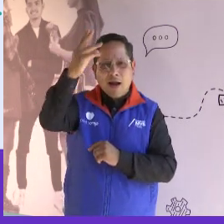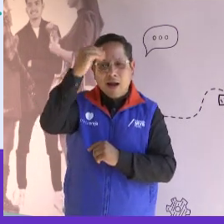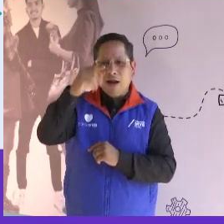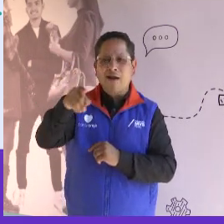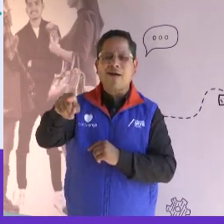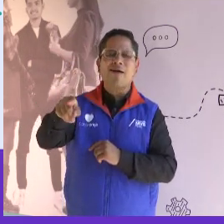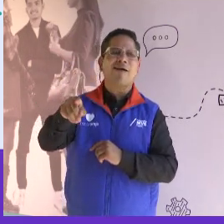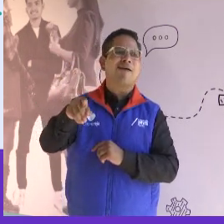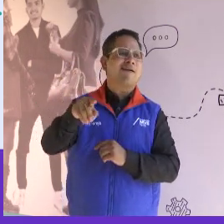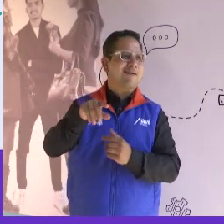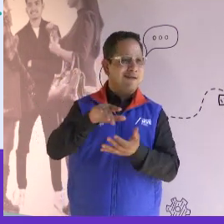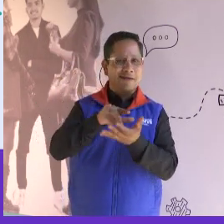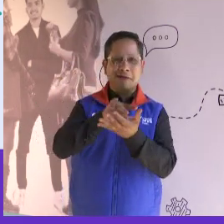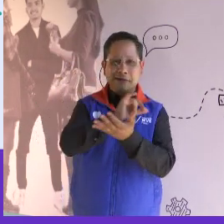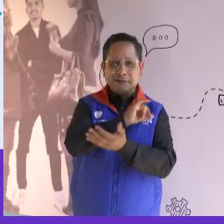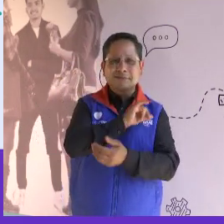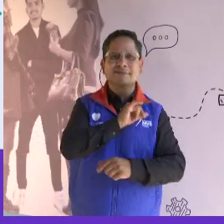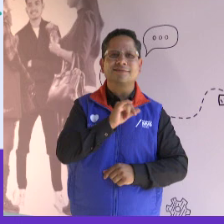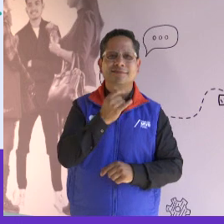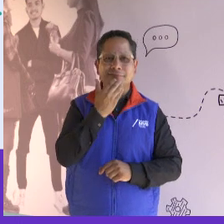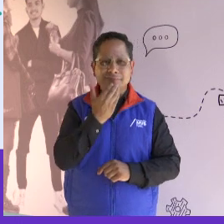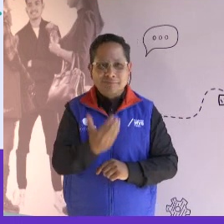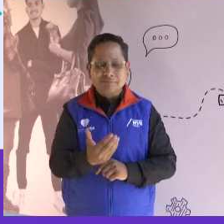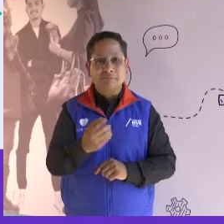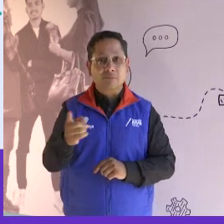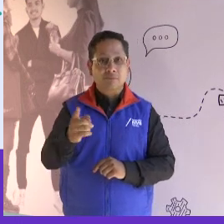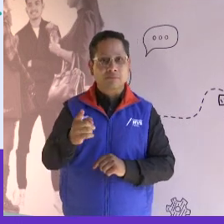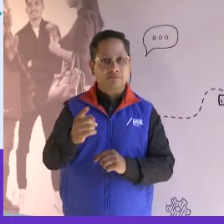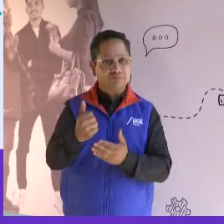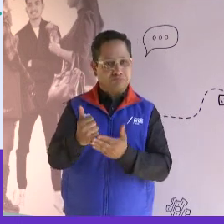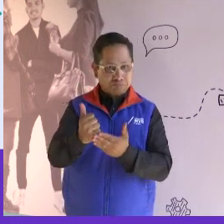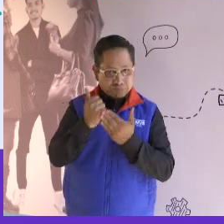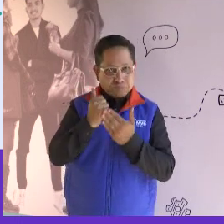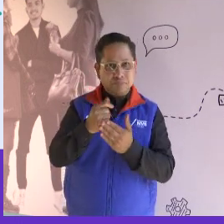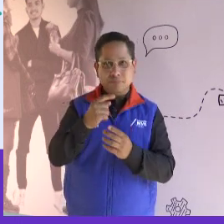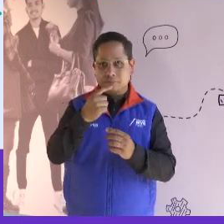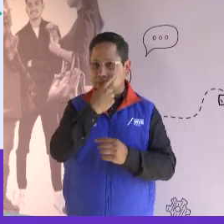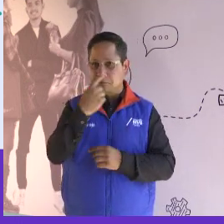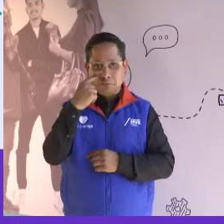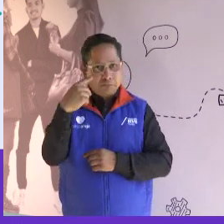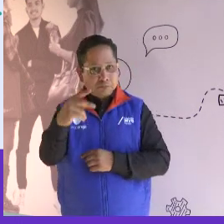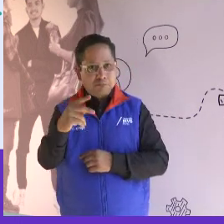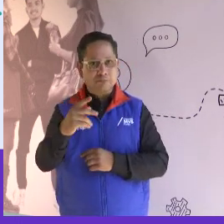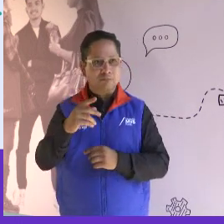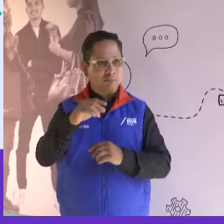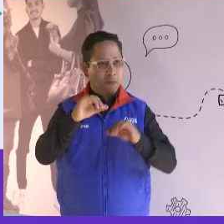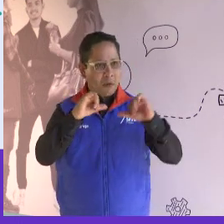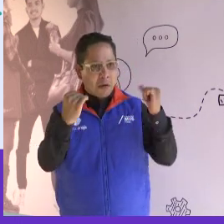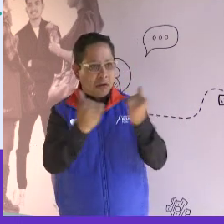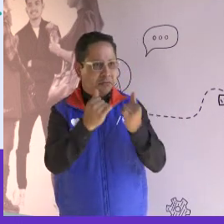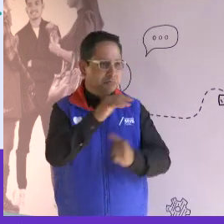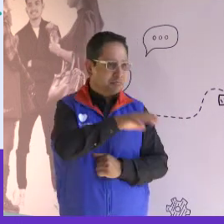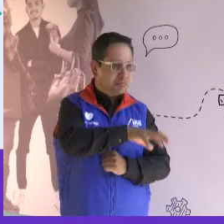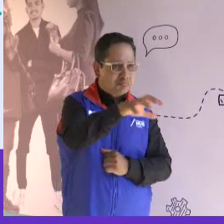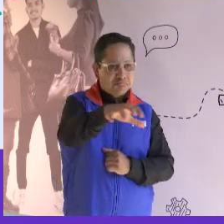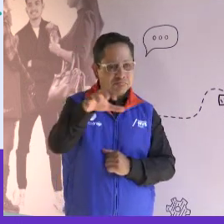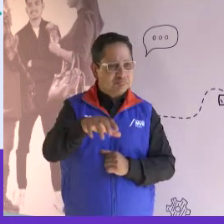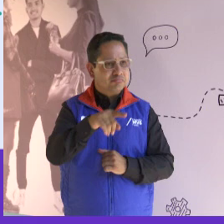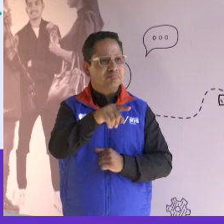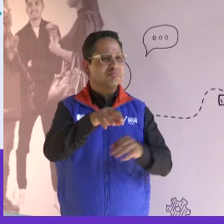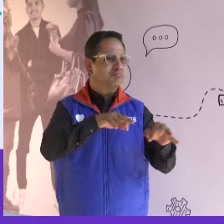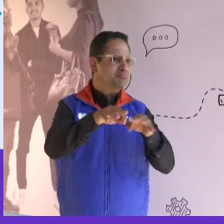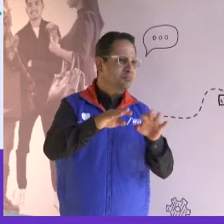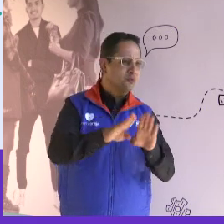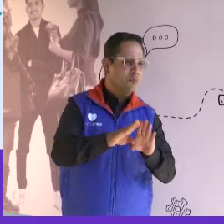probar cosas nuevas, ¿no? Y escuchar las perspectivas de diferentes personas y diferentes organizaciones. Y otro tema